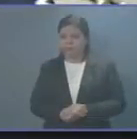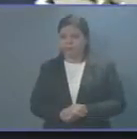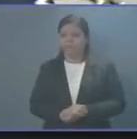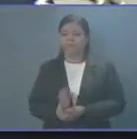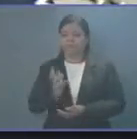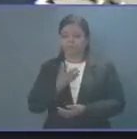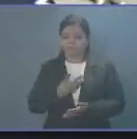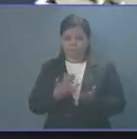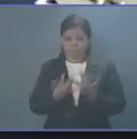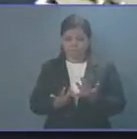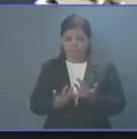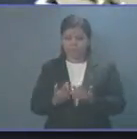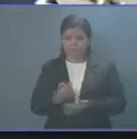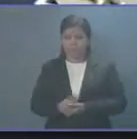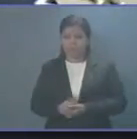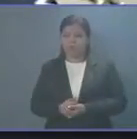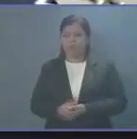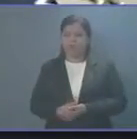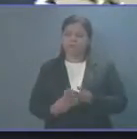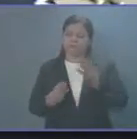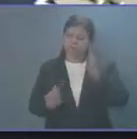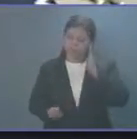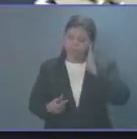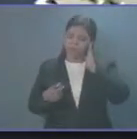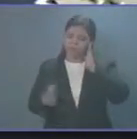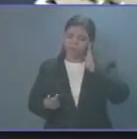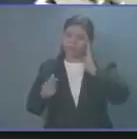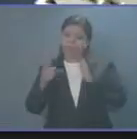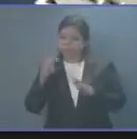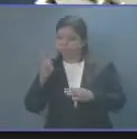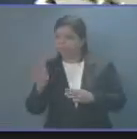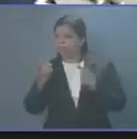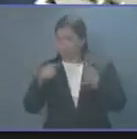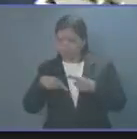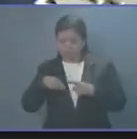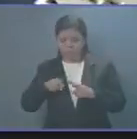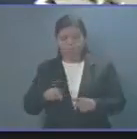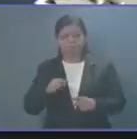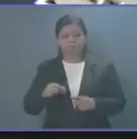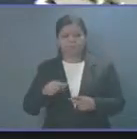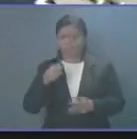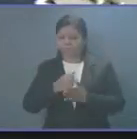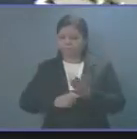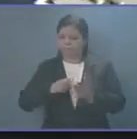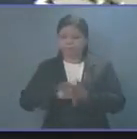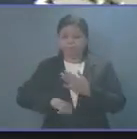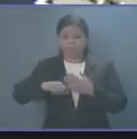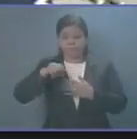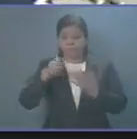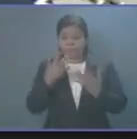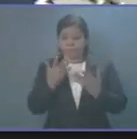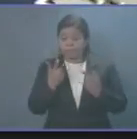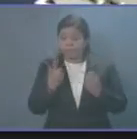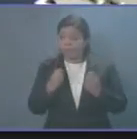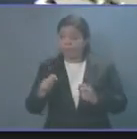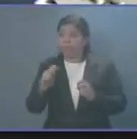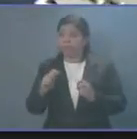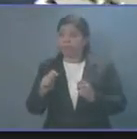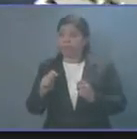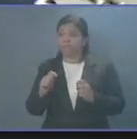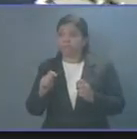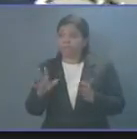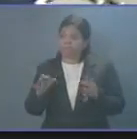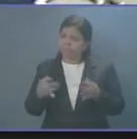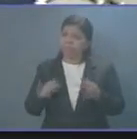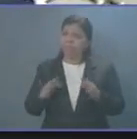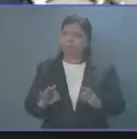esperamos que la radio y la televisión legislativa sigan cumpliendo su rol de ser un mecanismo